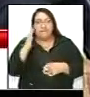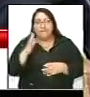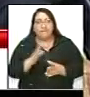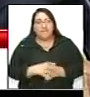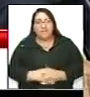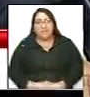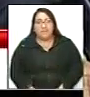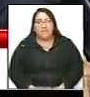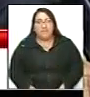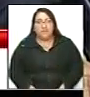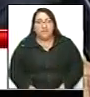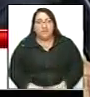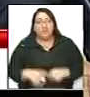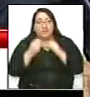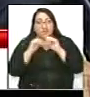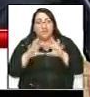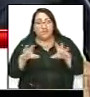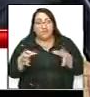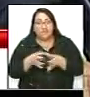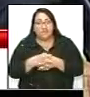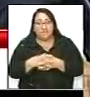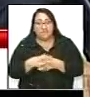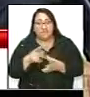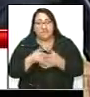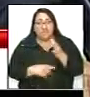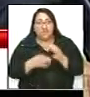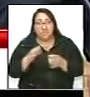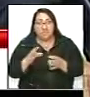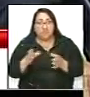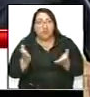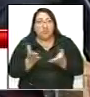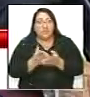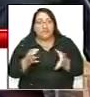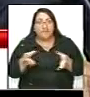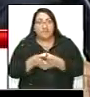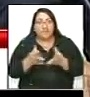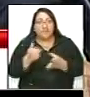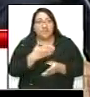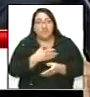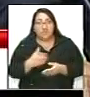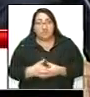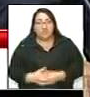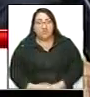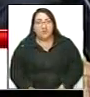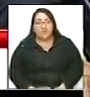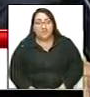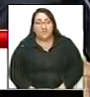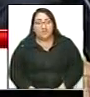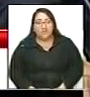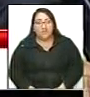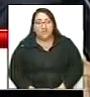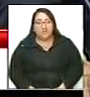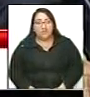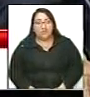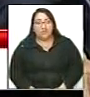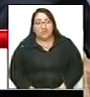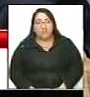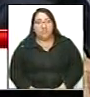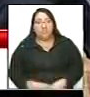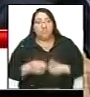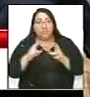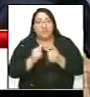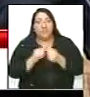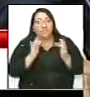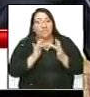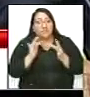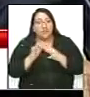ordena a la Secretaría en la medida en que este es un colegiado donde el Presidente apenas, digamos, es una suerte